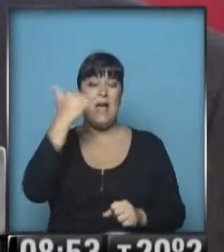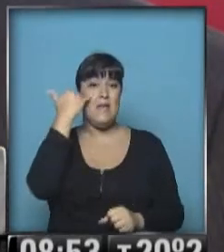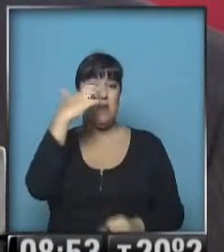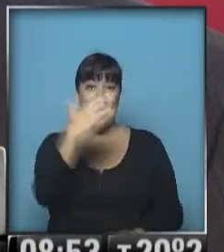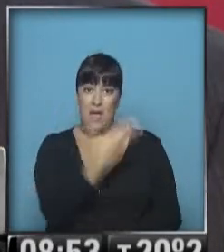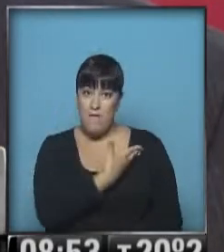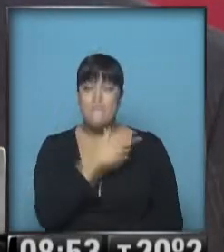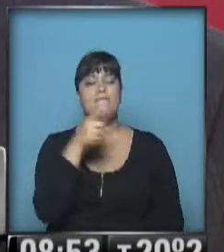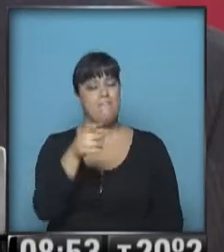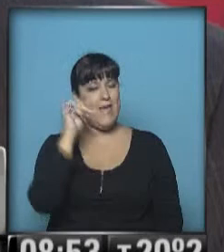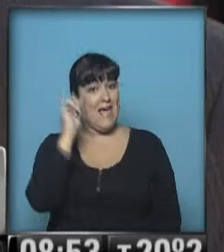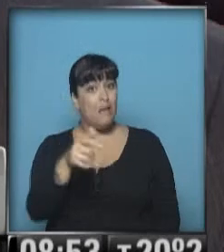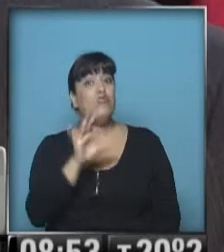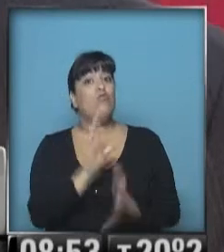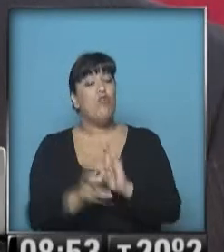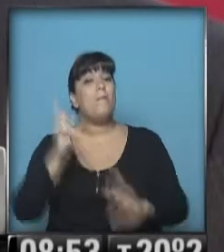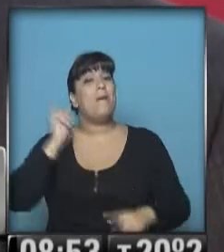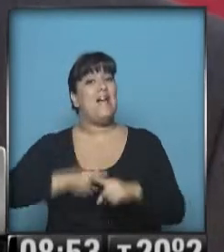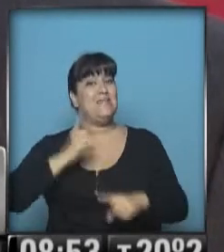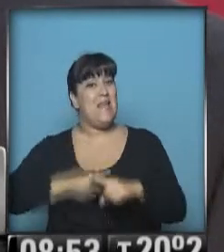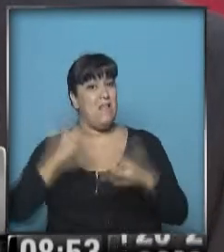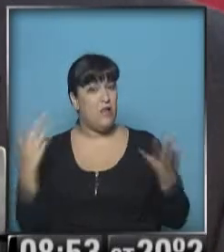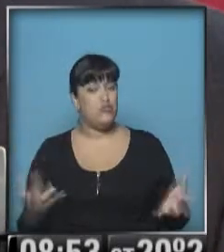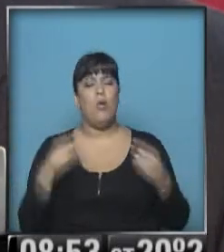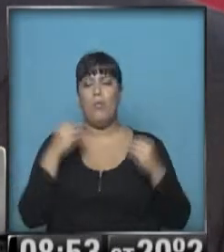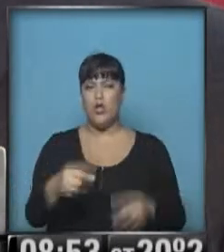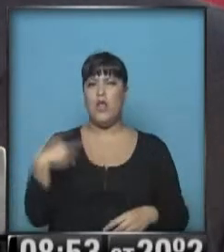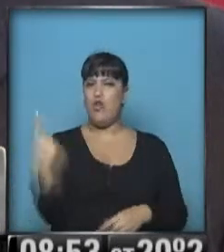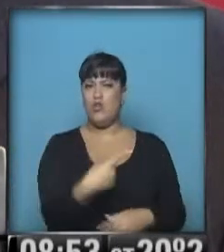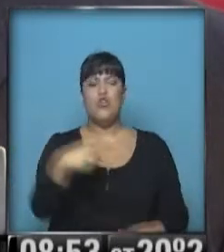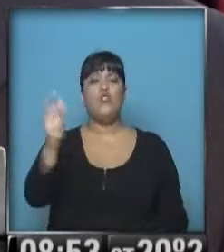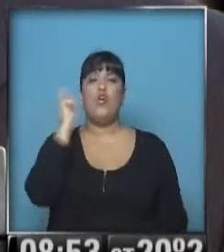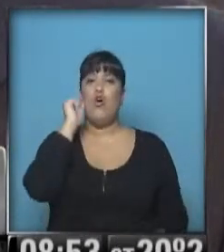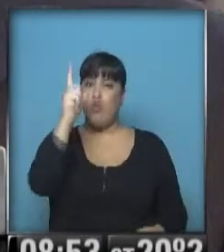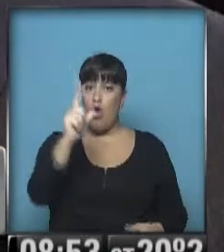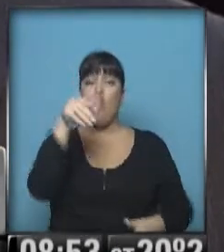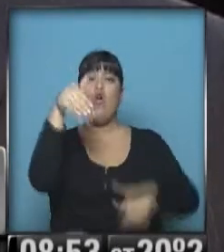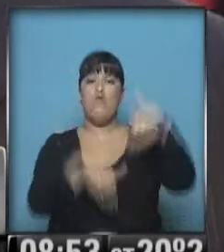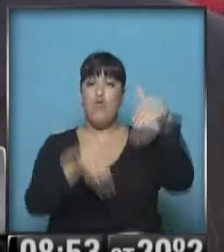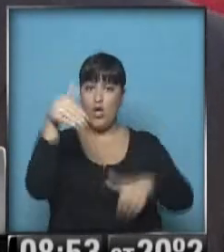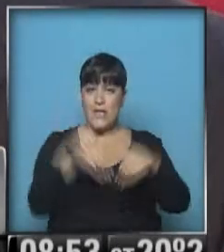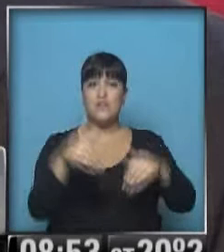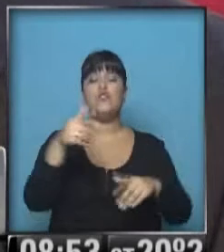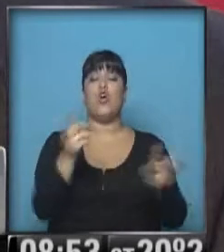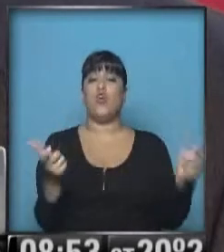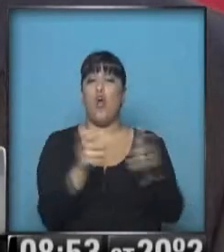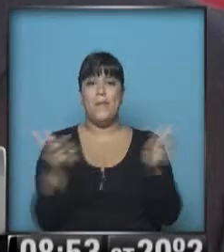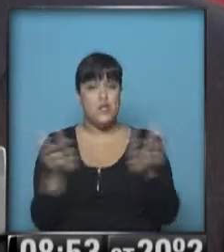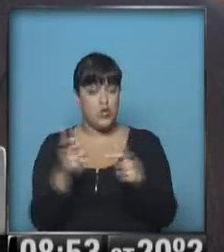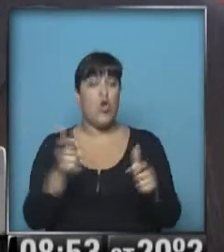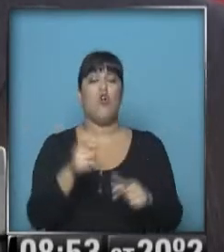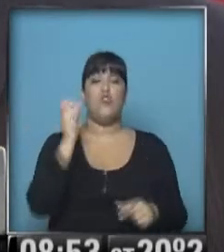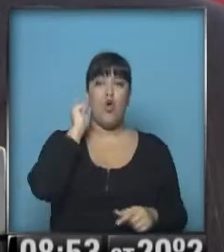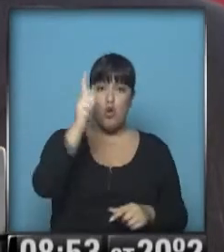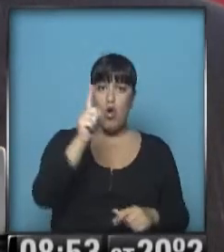de una celebración porque hemos logrado la votación en plenario de comisiones de una